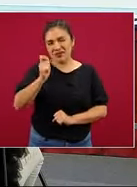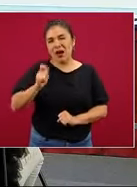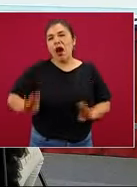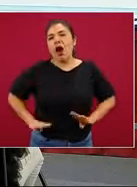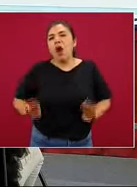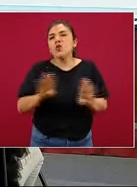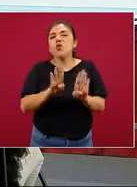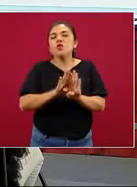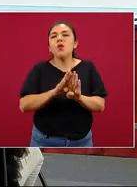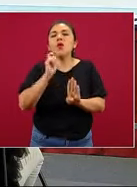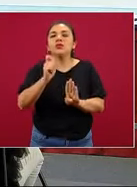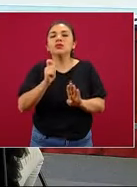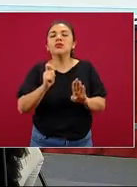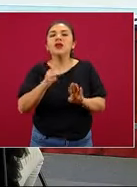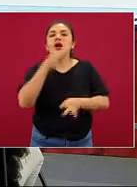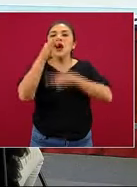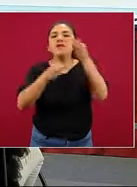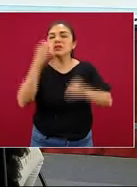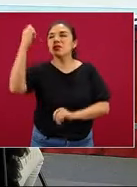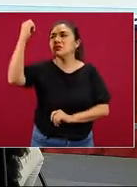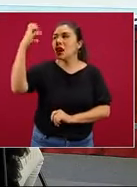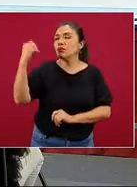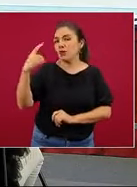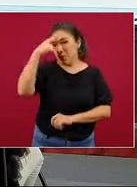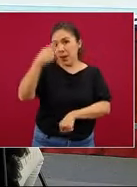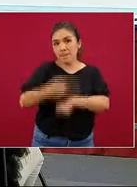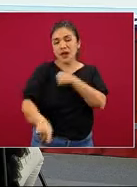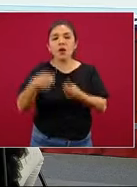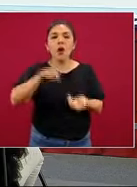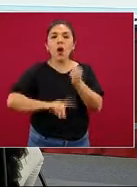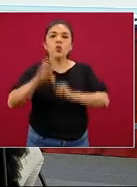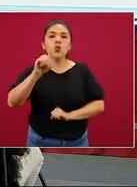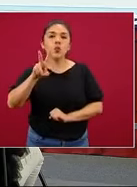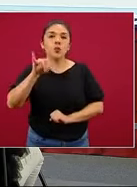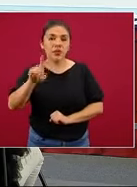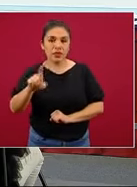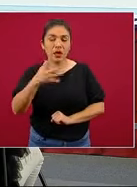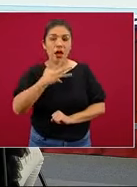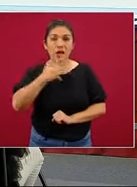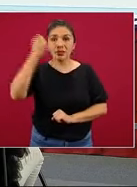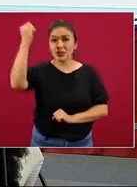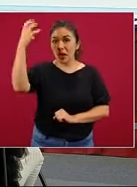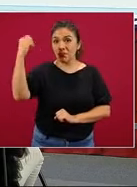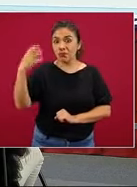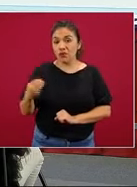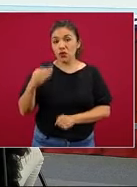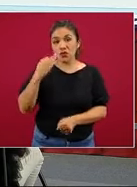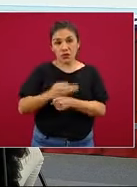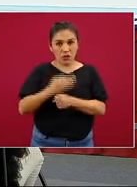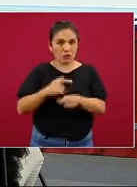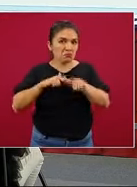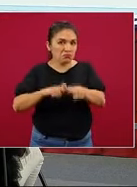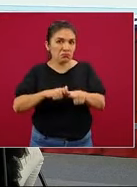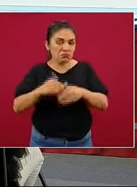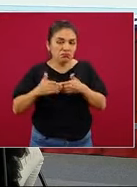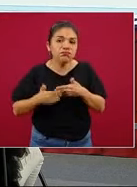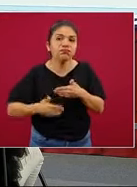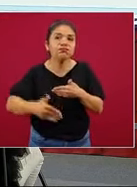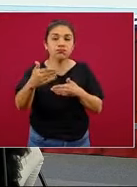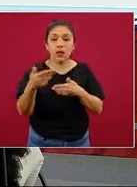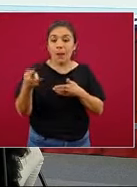por las acciones del semáforo de riesgo COVID. Tenemos un semáforo vigente.